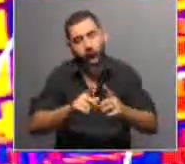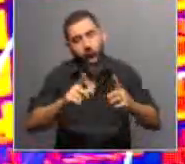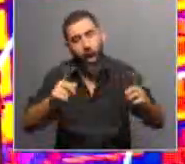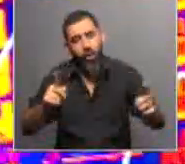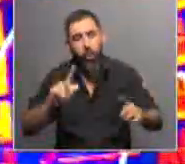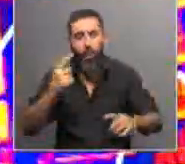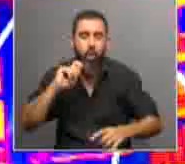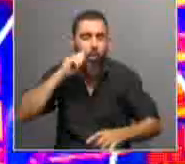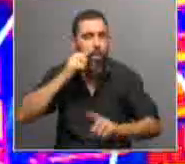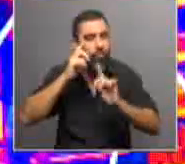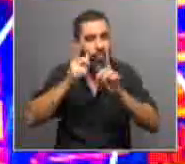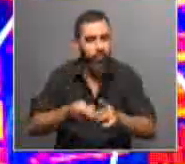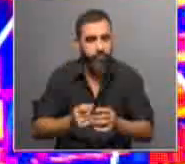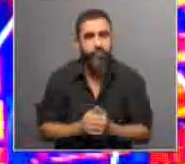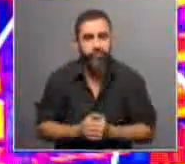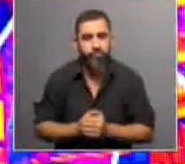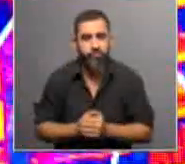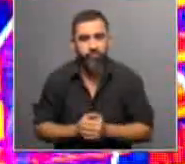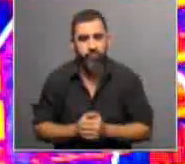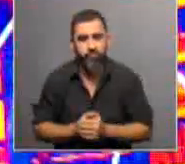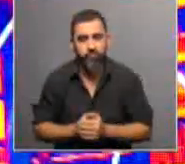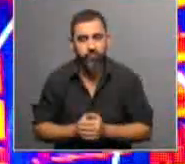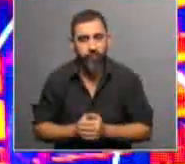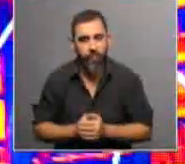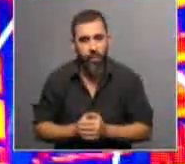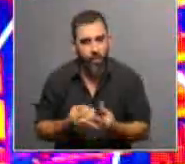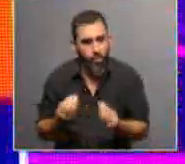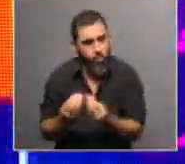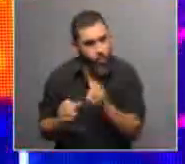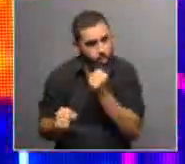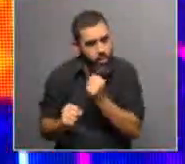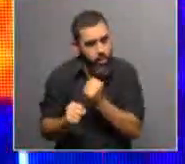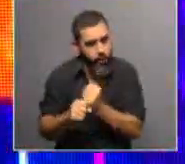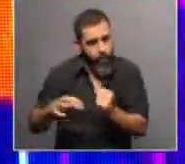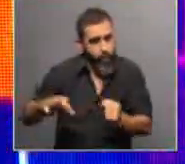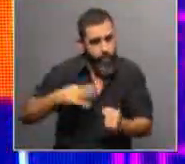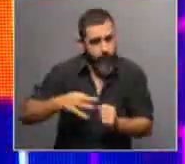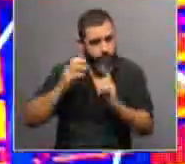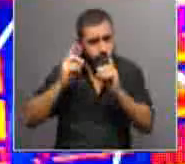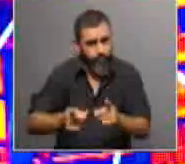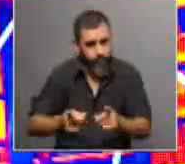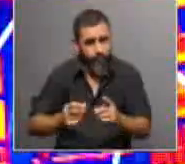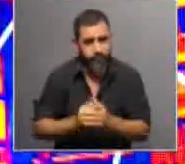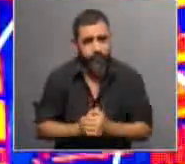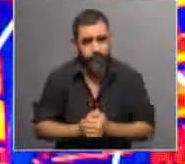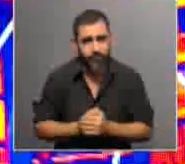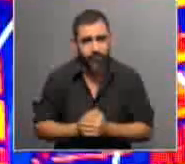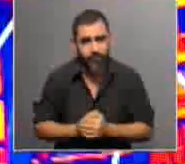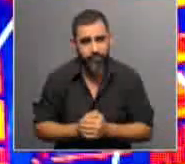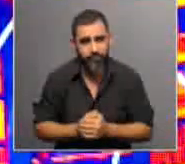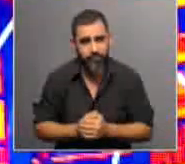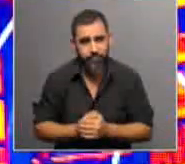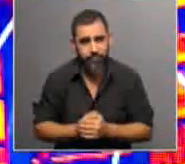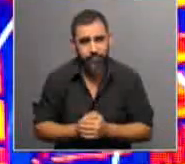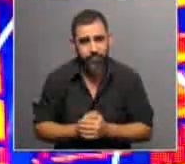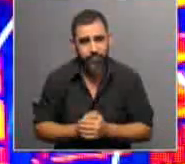muy linda también. Y has tenido una vida muy intensa, ¿no? Además de tu carrera como